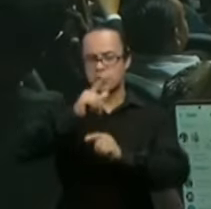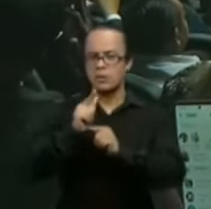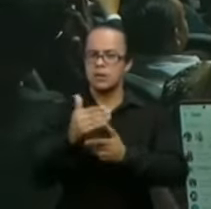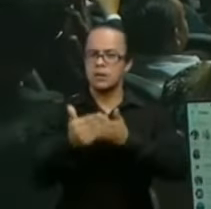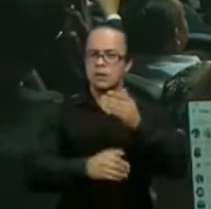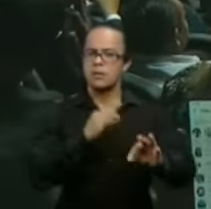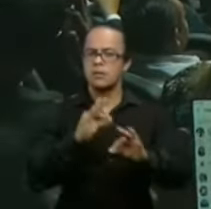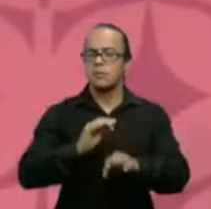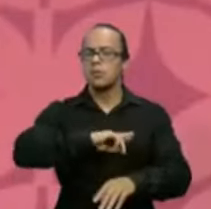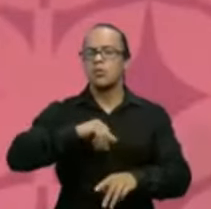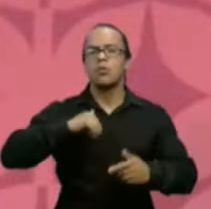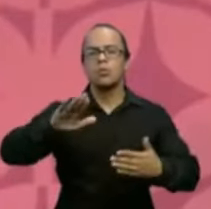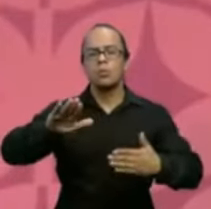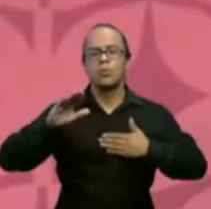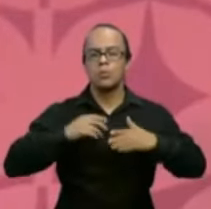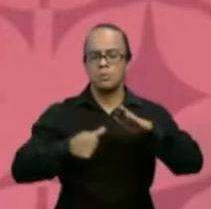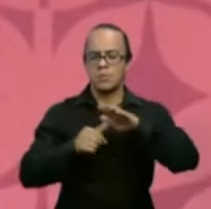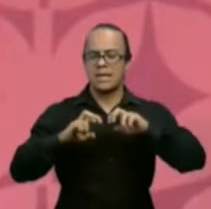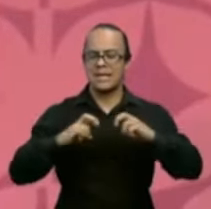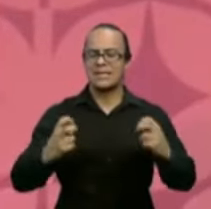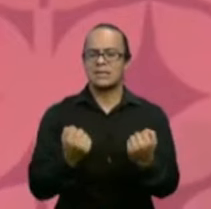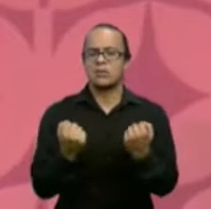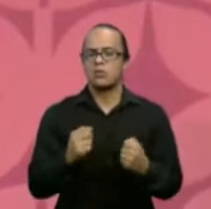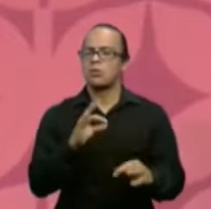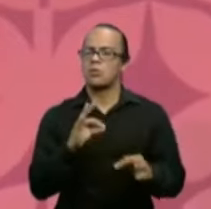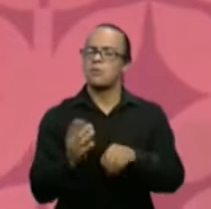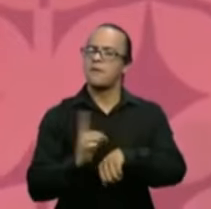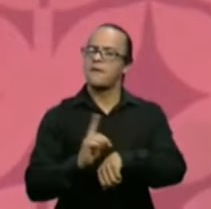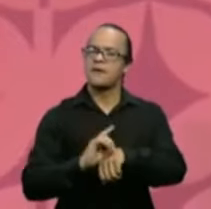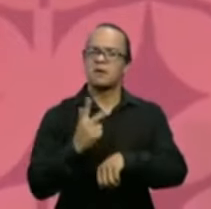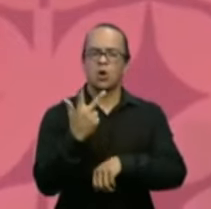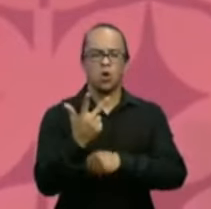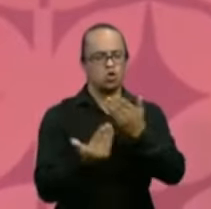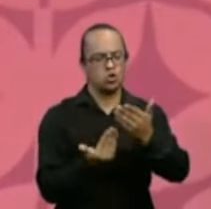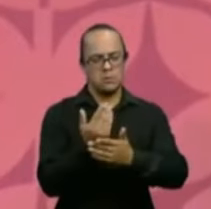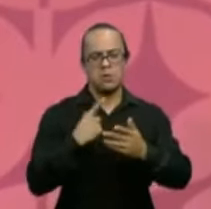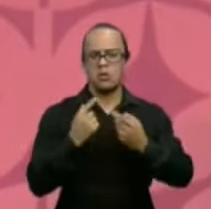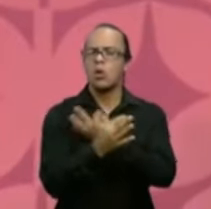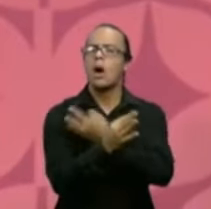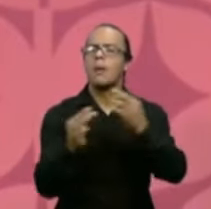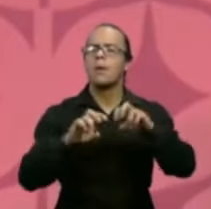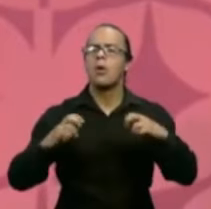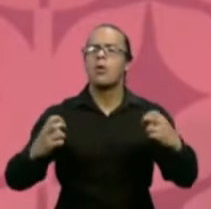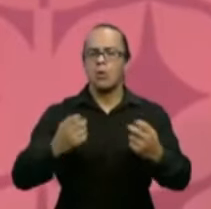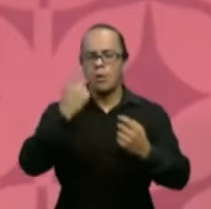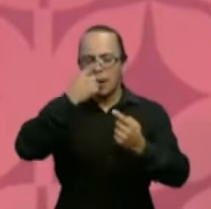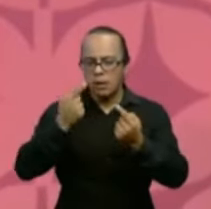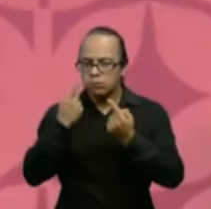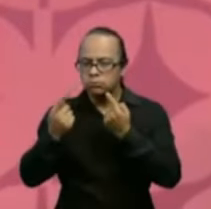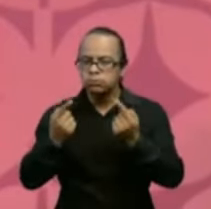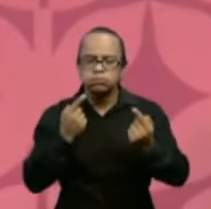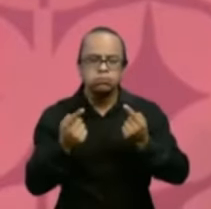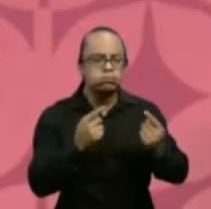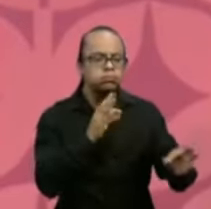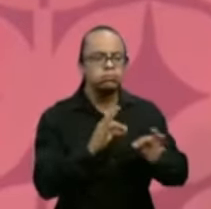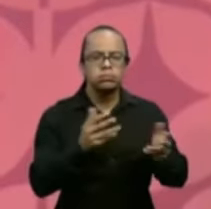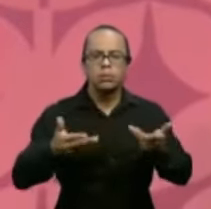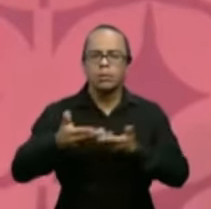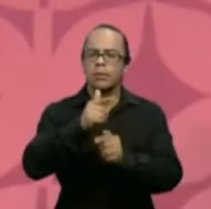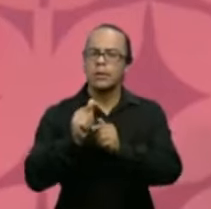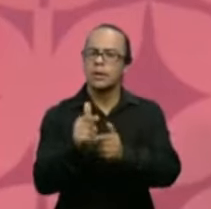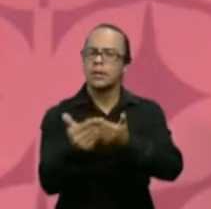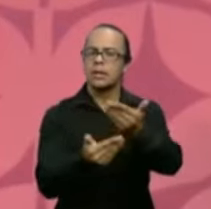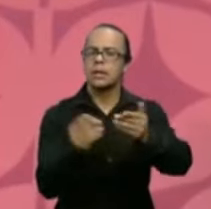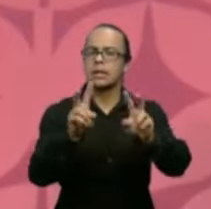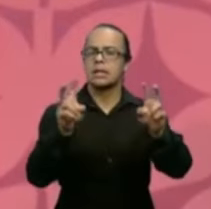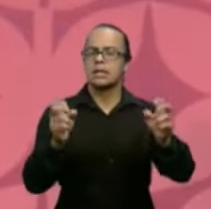las mesas de seguridad todos los días, 8 de la mañana, estaremos convocando para dar seguimiento y dar atención al